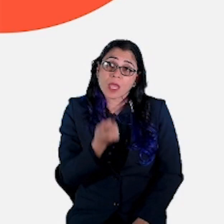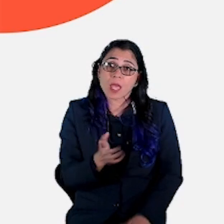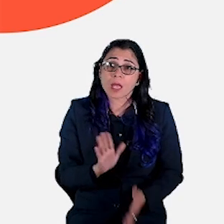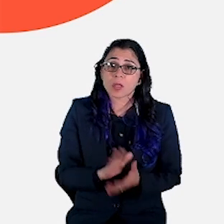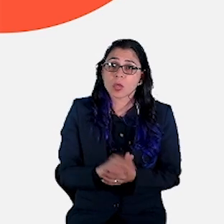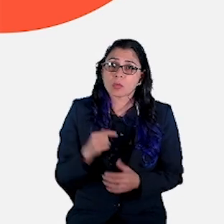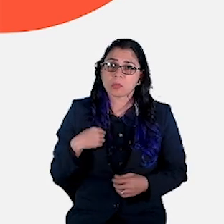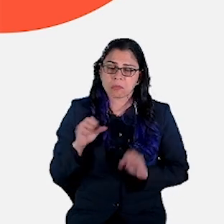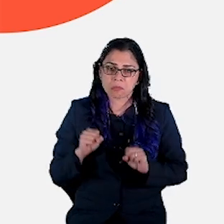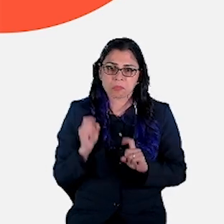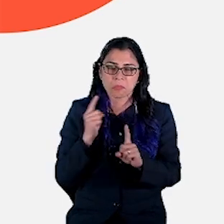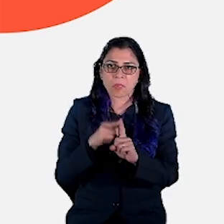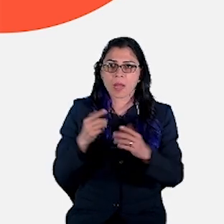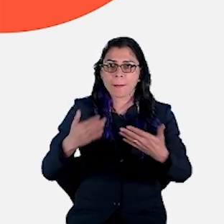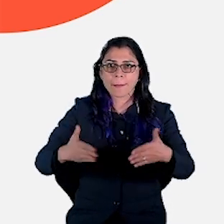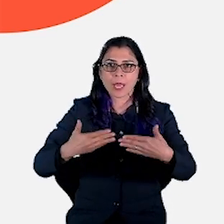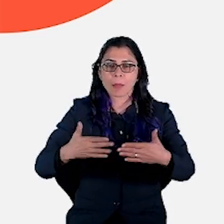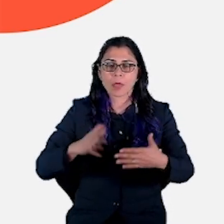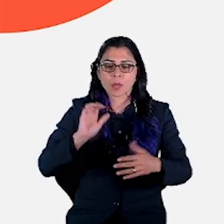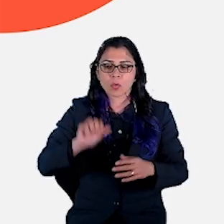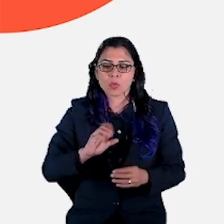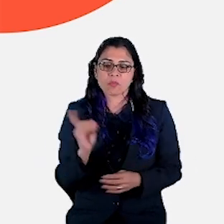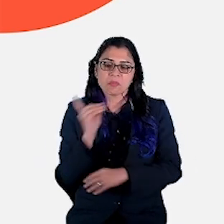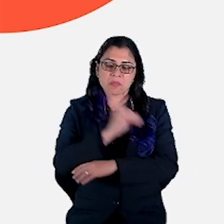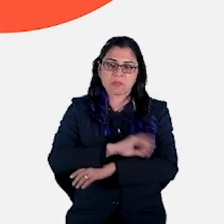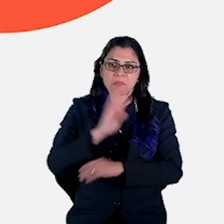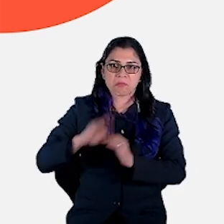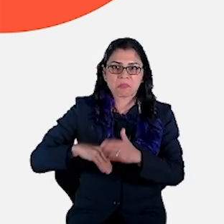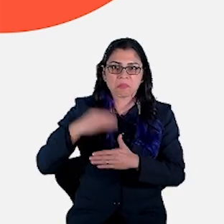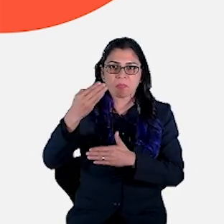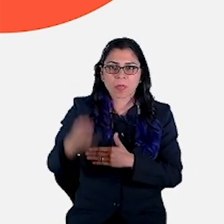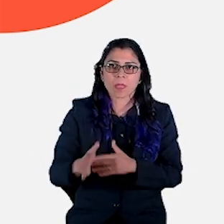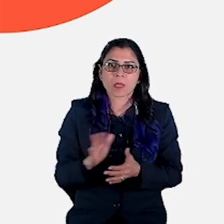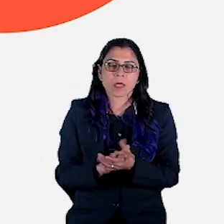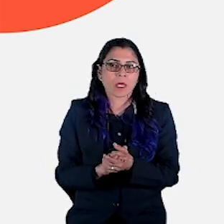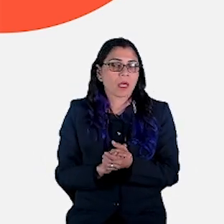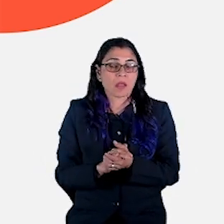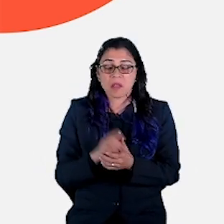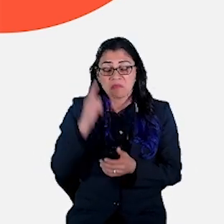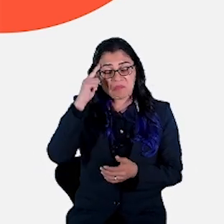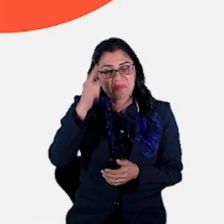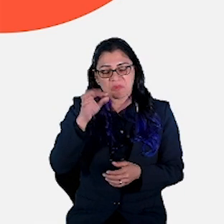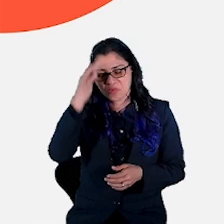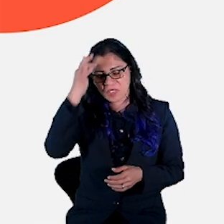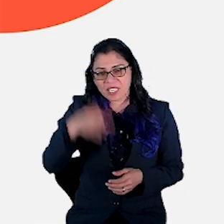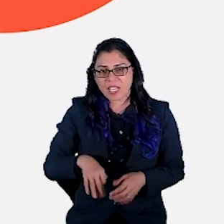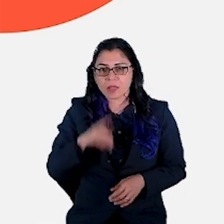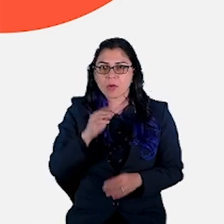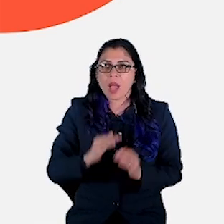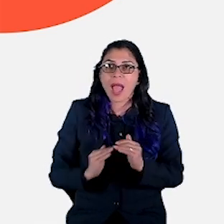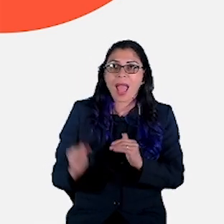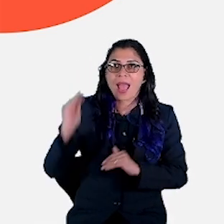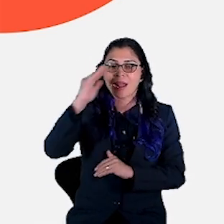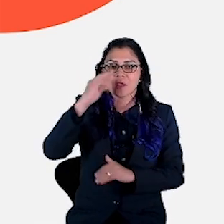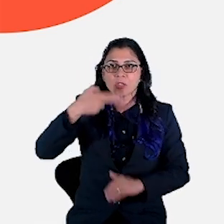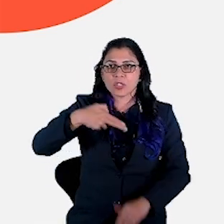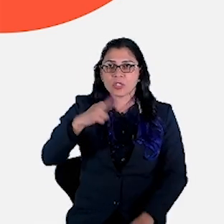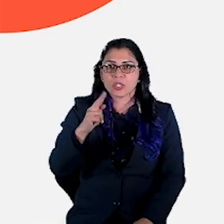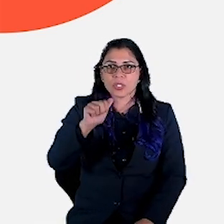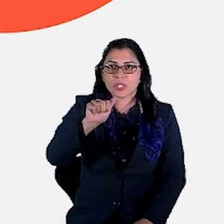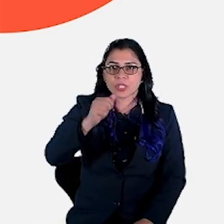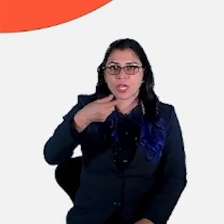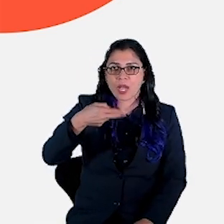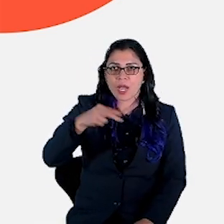tú puedes llegar a Panamá y de un día para otro me dicen cómo así le digo yo aunque tú no lo creas el alto chagres tiene cinco comunidades en